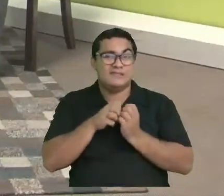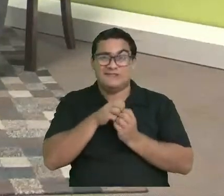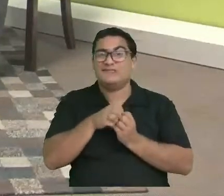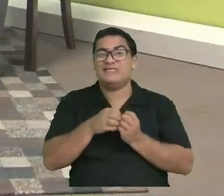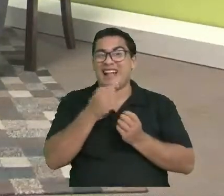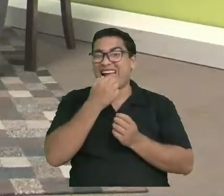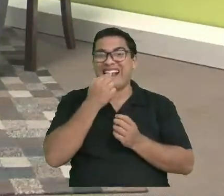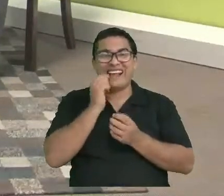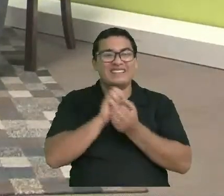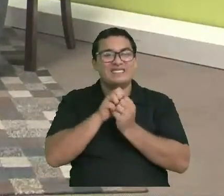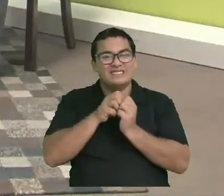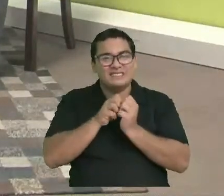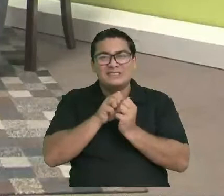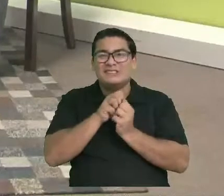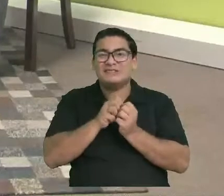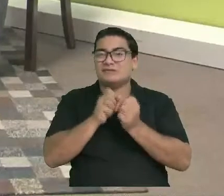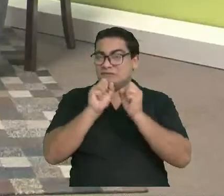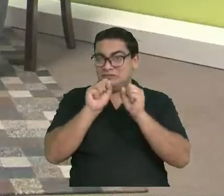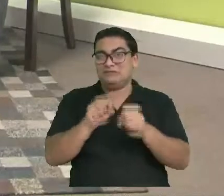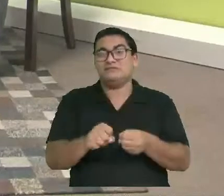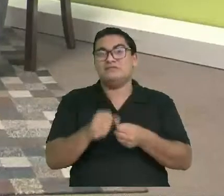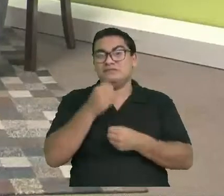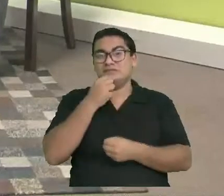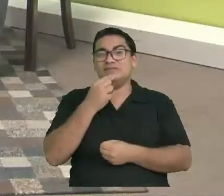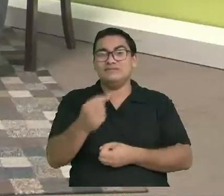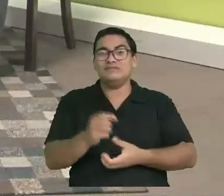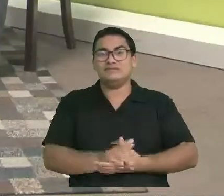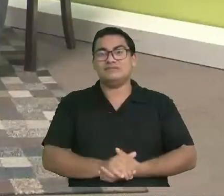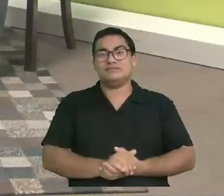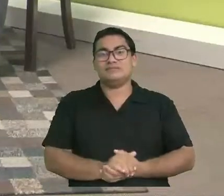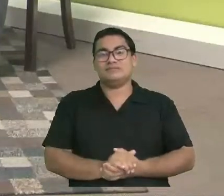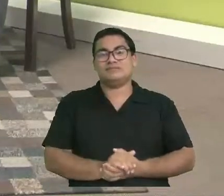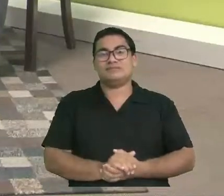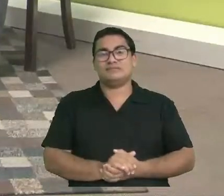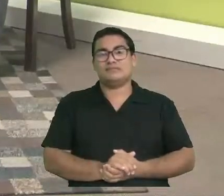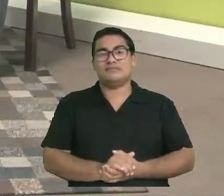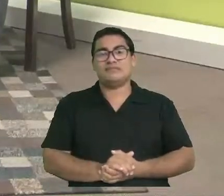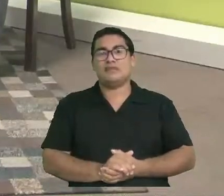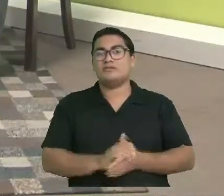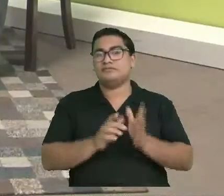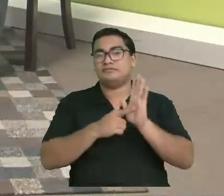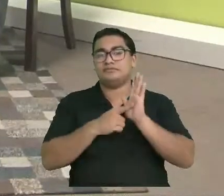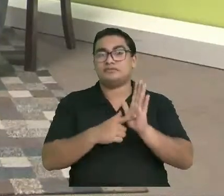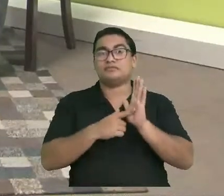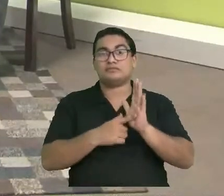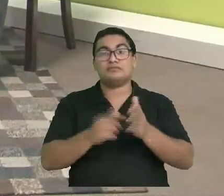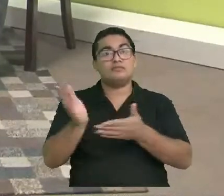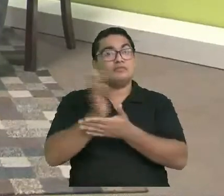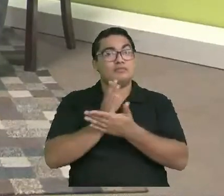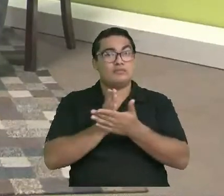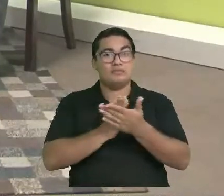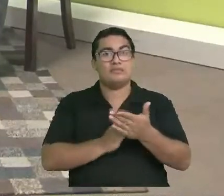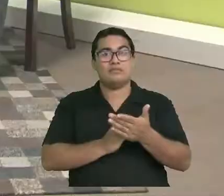ansiedad o estrés, puede desarrollar esta parafunción. Incluso, doctor,